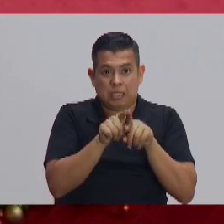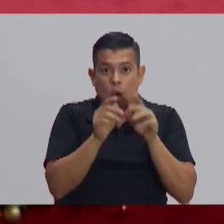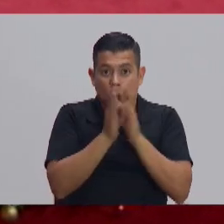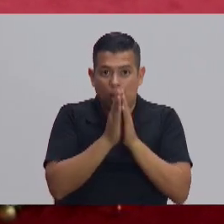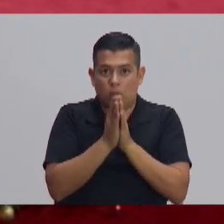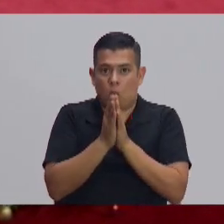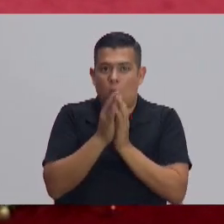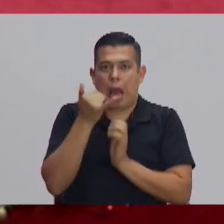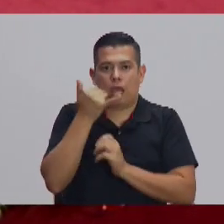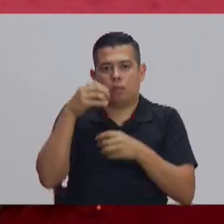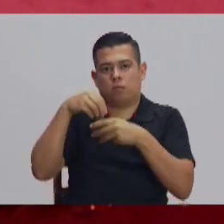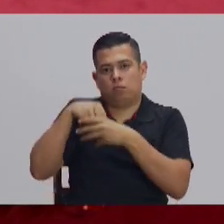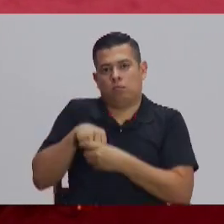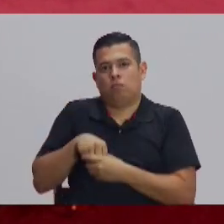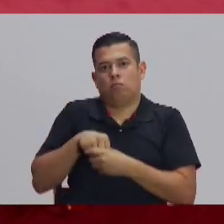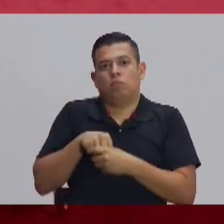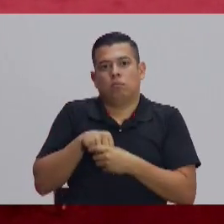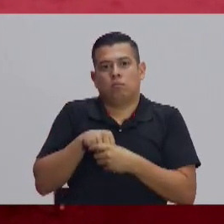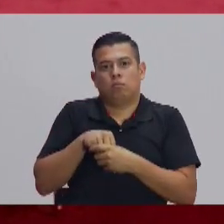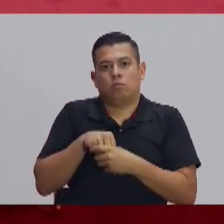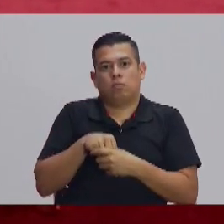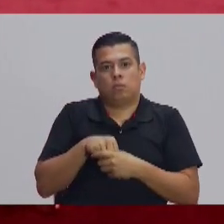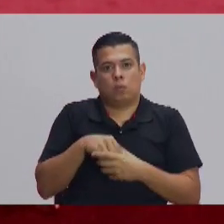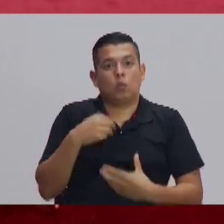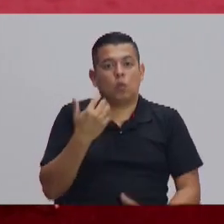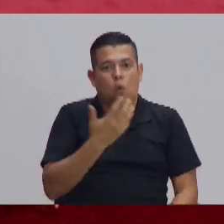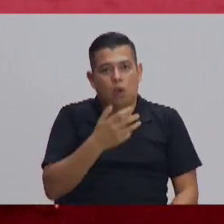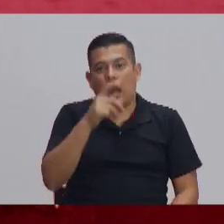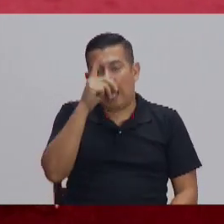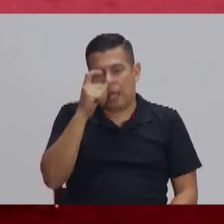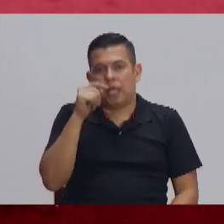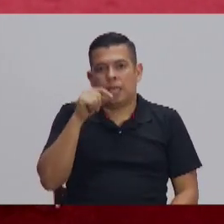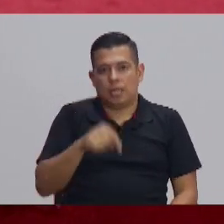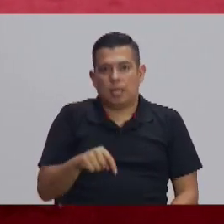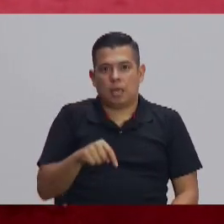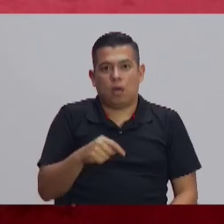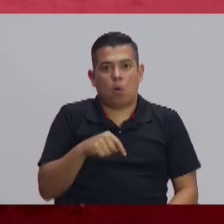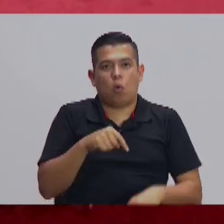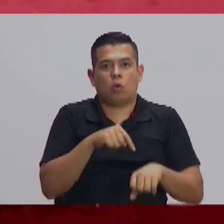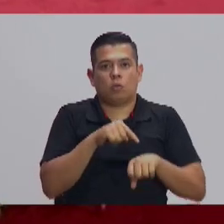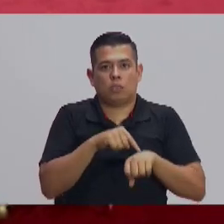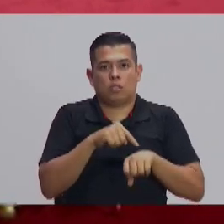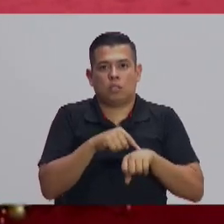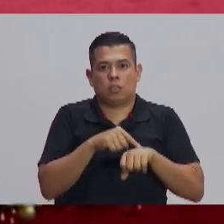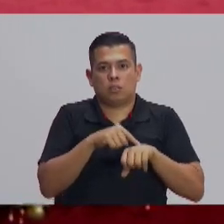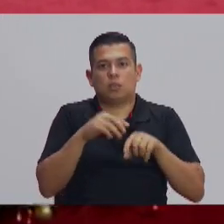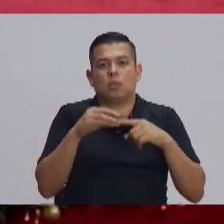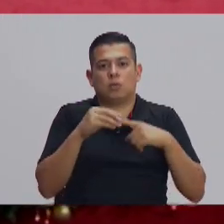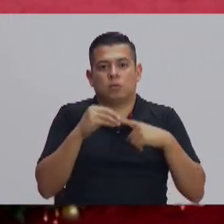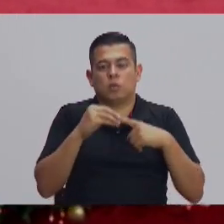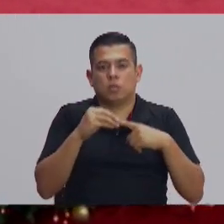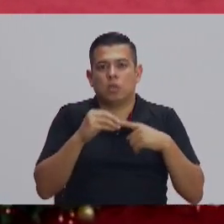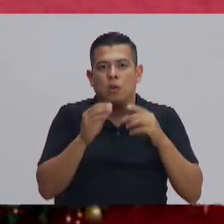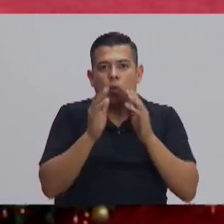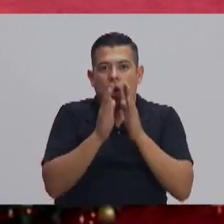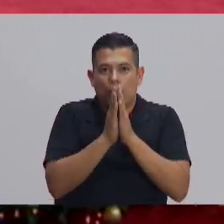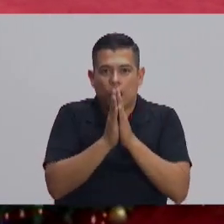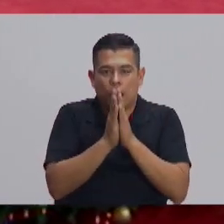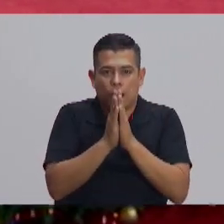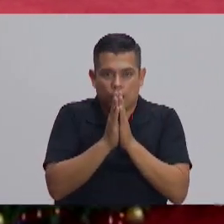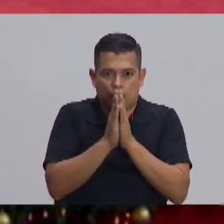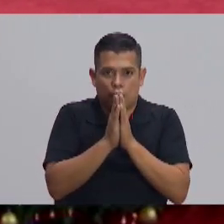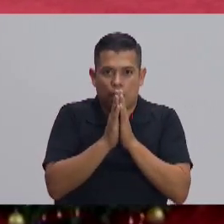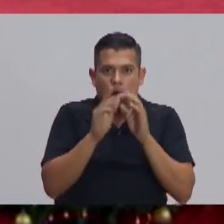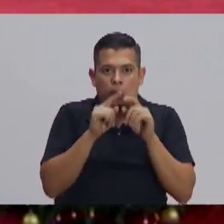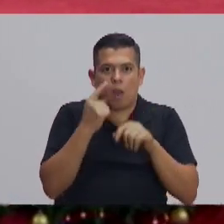teléfonos aún los que trabajamos aquí porque estamos en un momento especial y no tenemos que